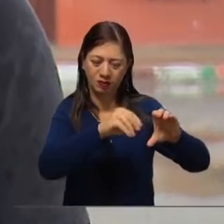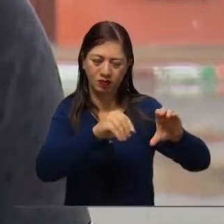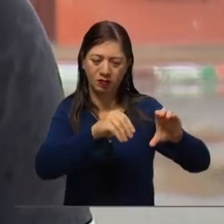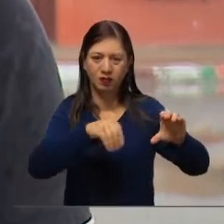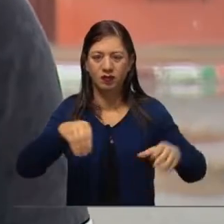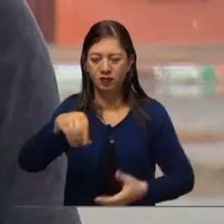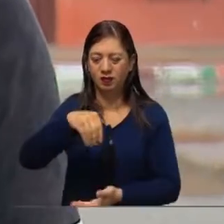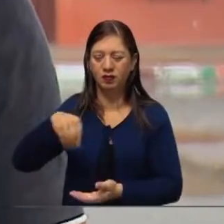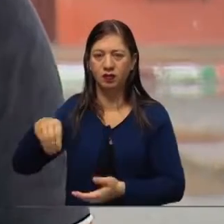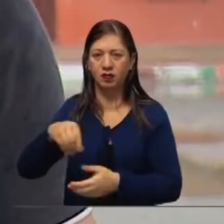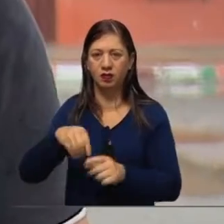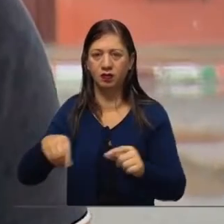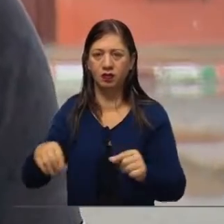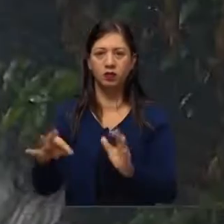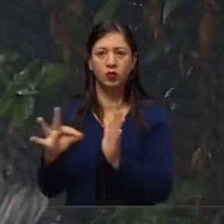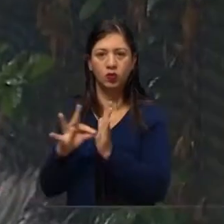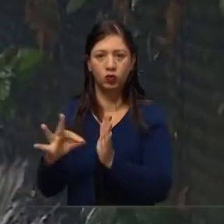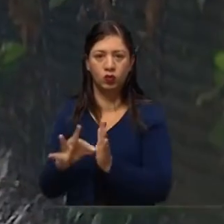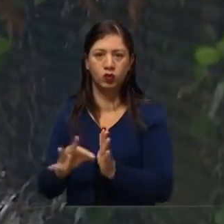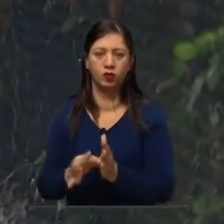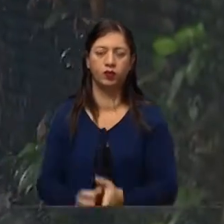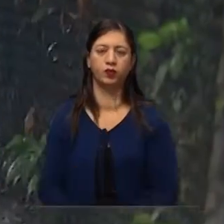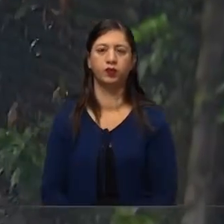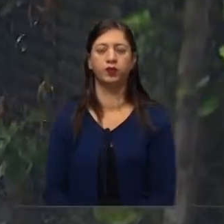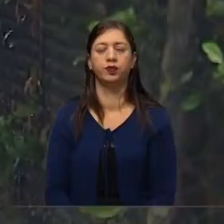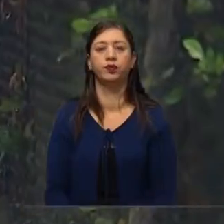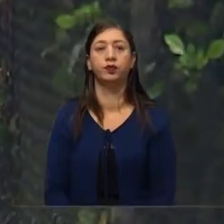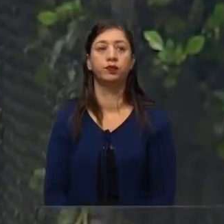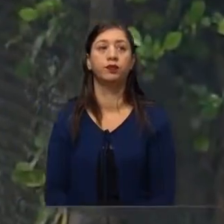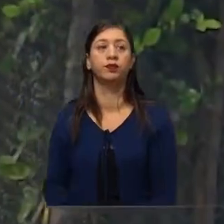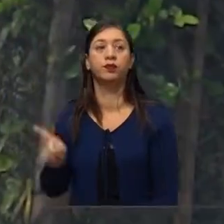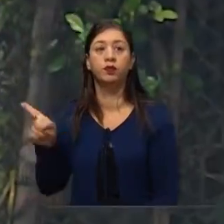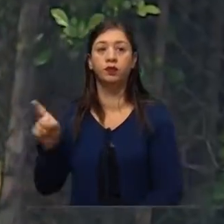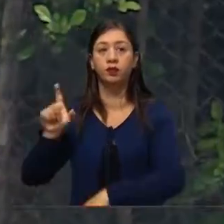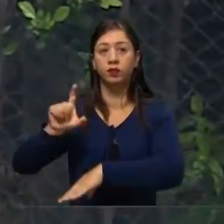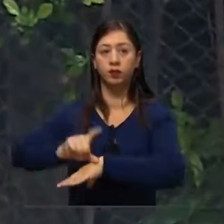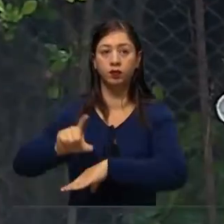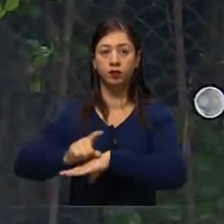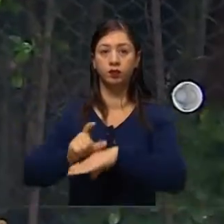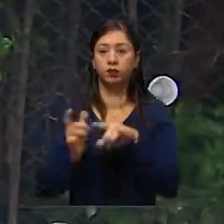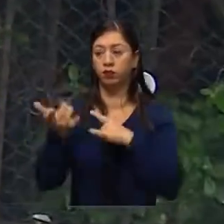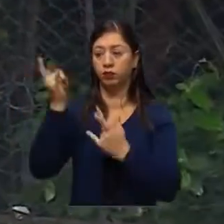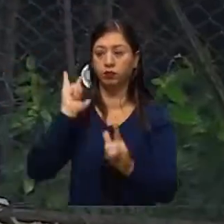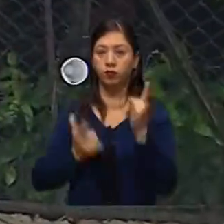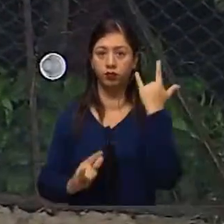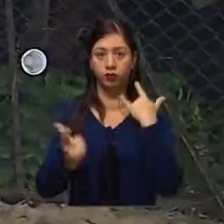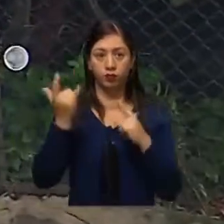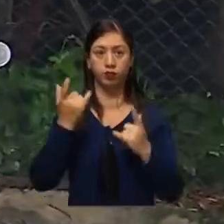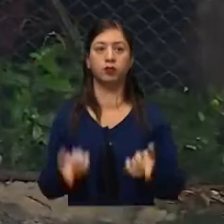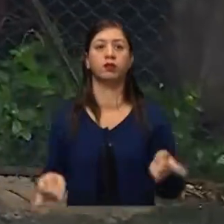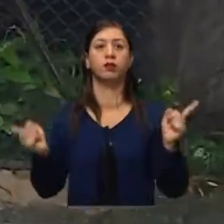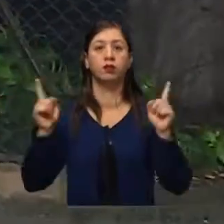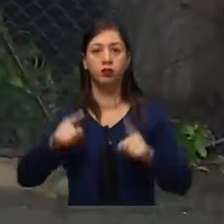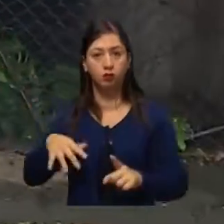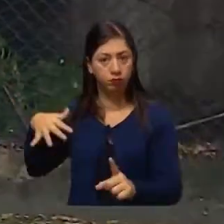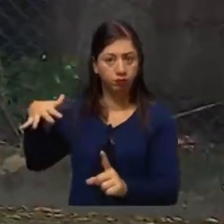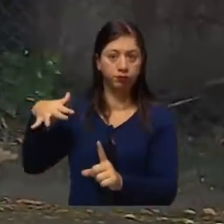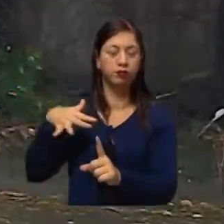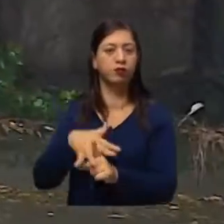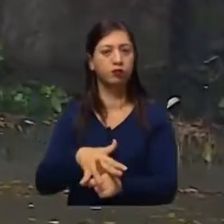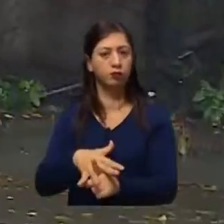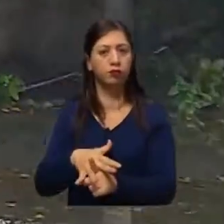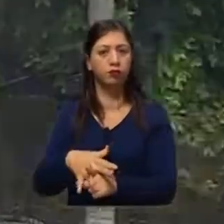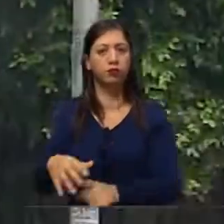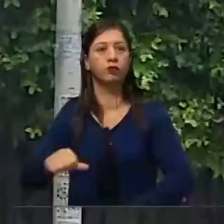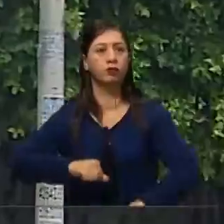todo lo que tenga que ver con las drogas que consumen. Esta institución educativa rodeada de arbustos es otra de las áreas perjudicadas, por lo